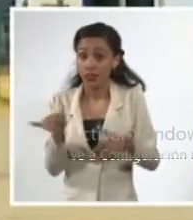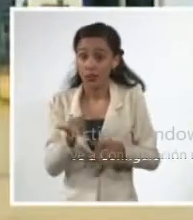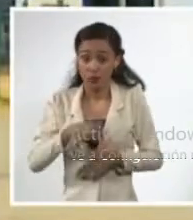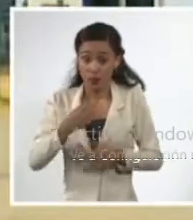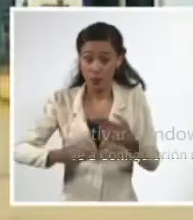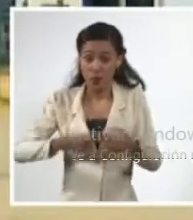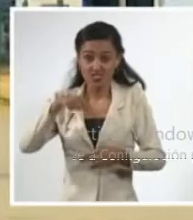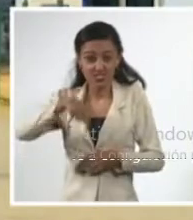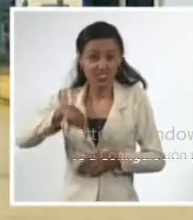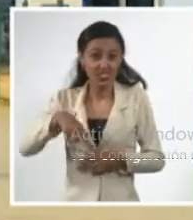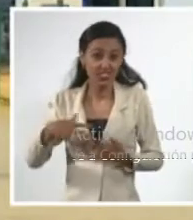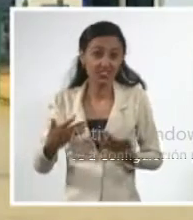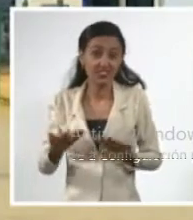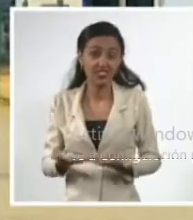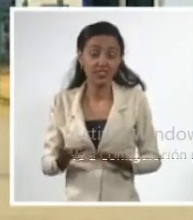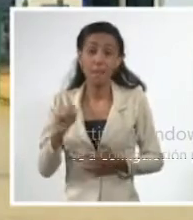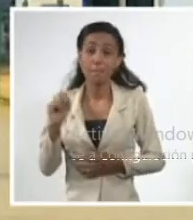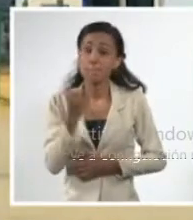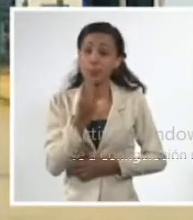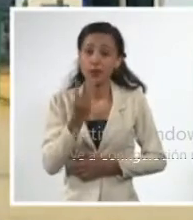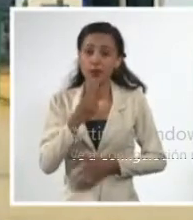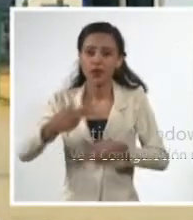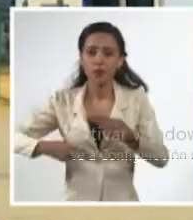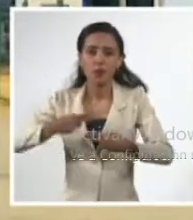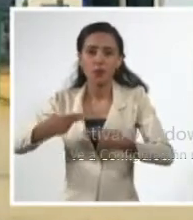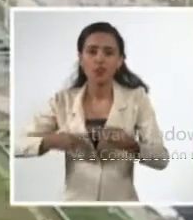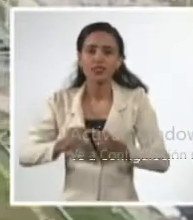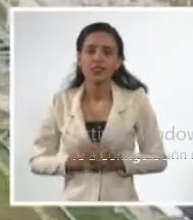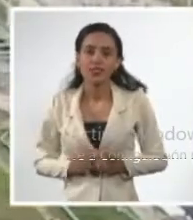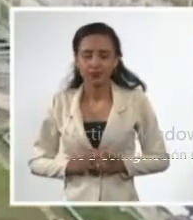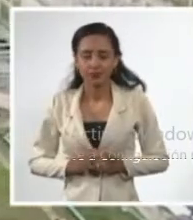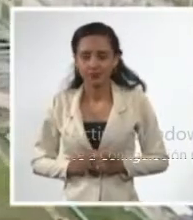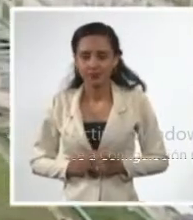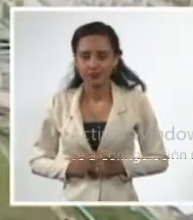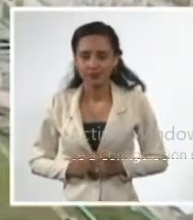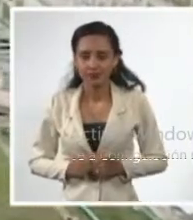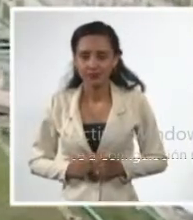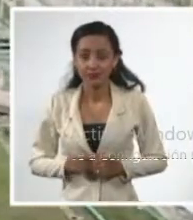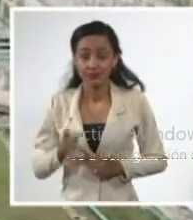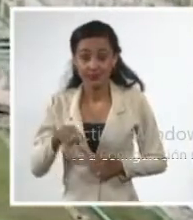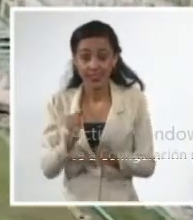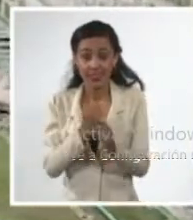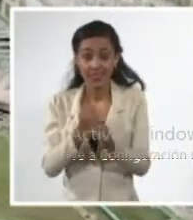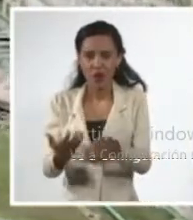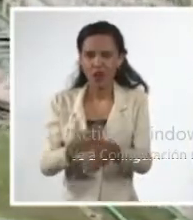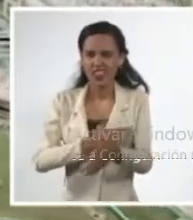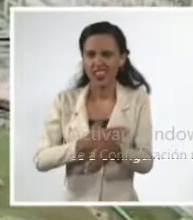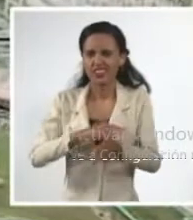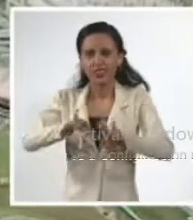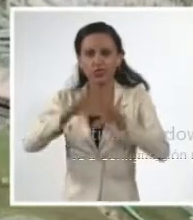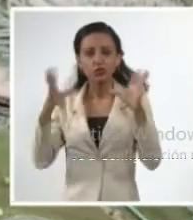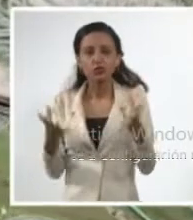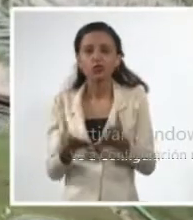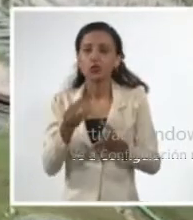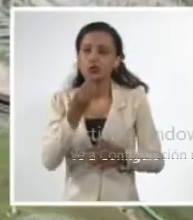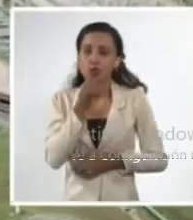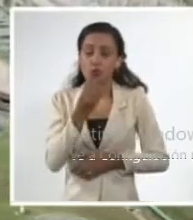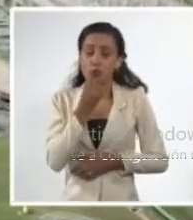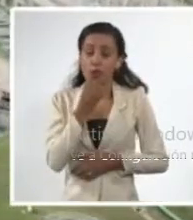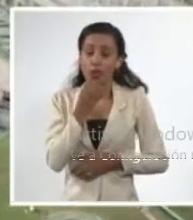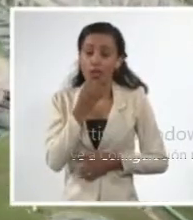hacer aquí, es primera vez que lo vamos a hacer. La intención es adelantar todo cuanto sea posible y ganar en